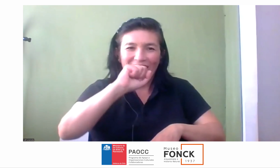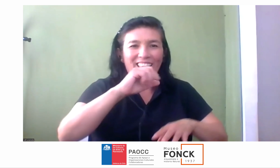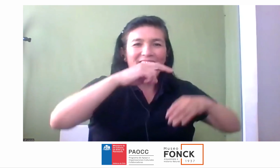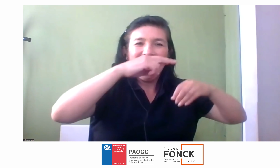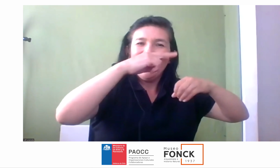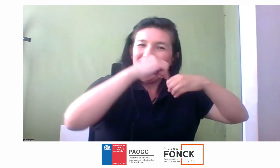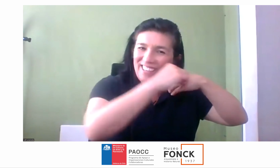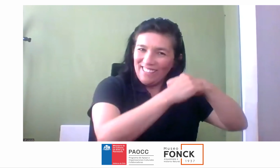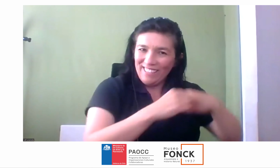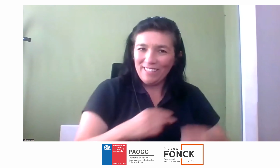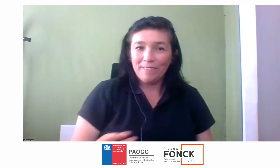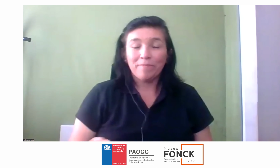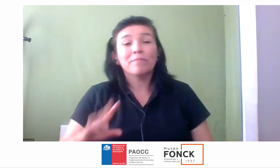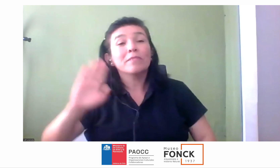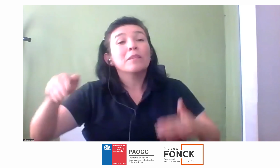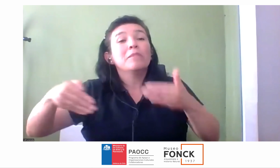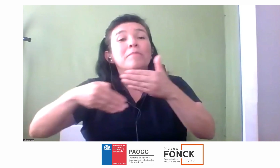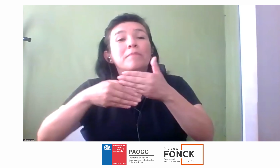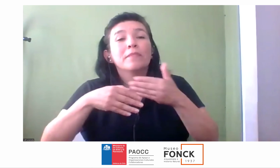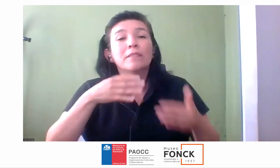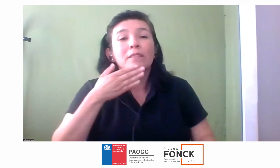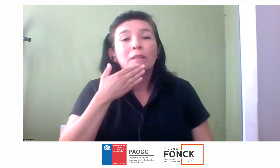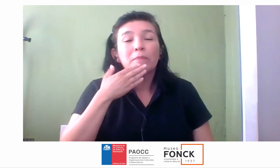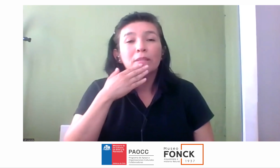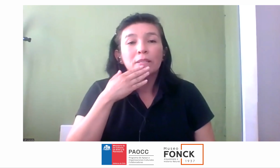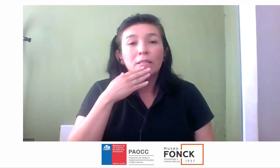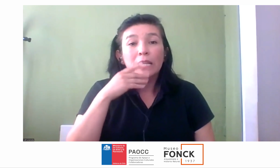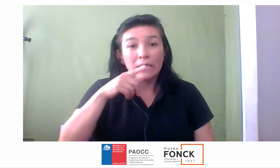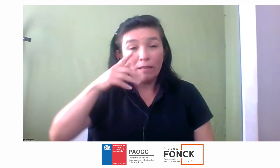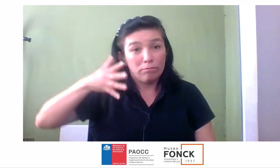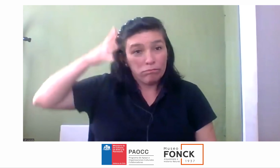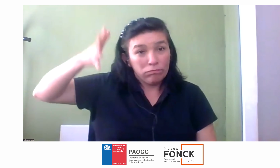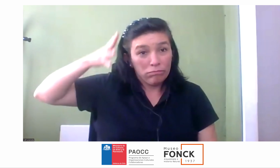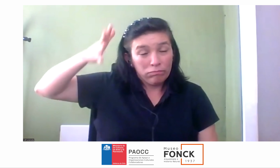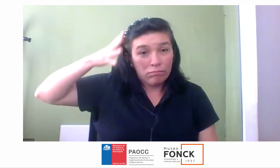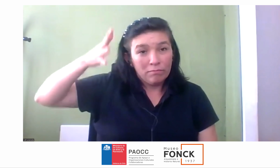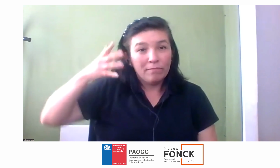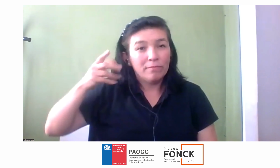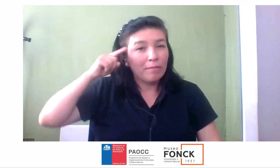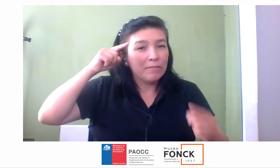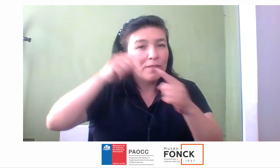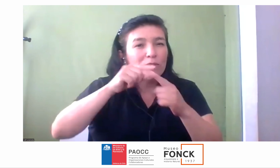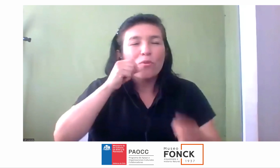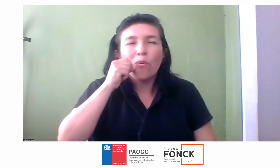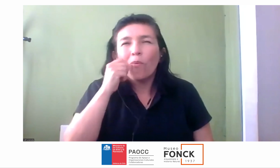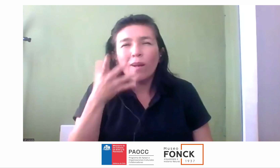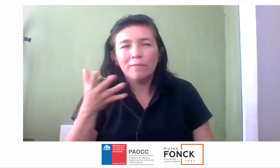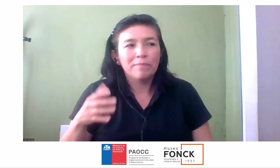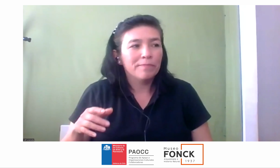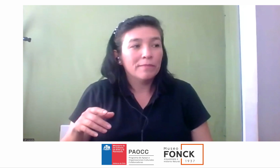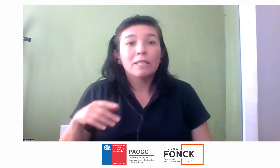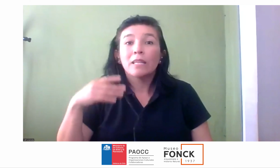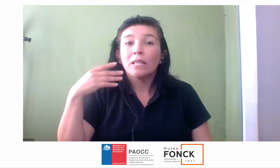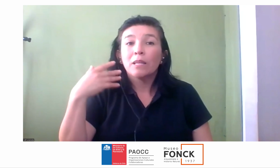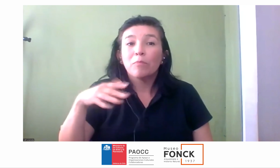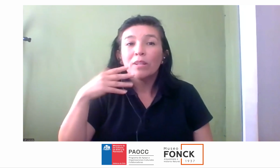agregar también un comentario de que nuestro sentido también en esta presentación era problematizar de que se entiende a